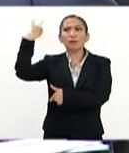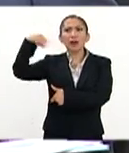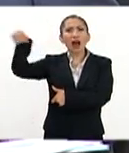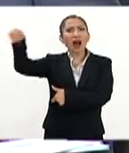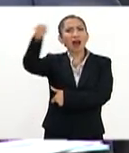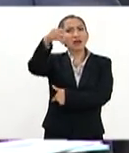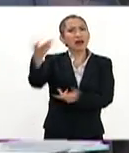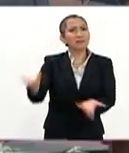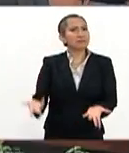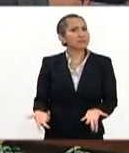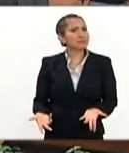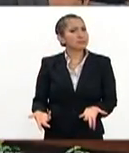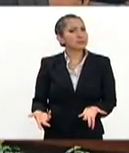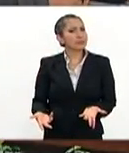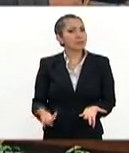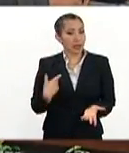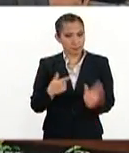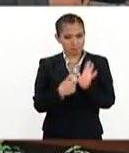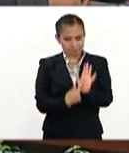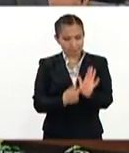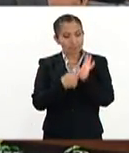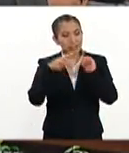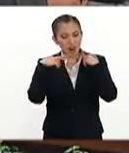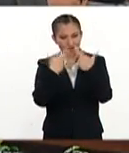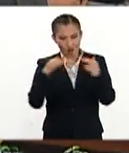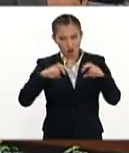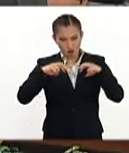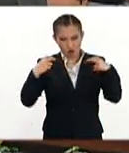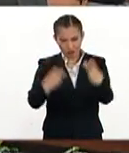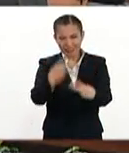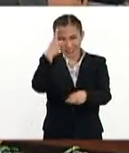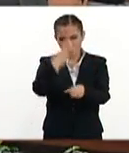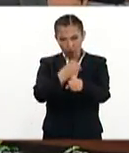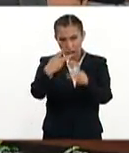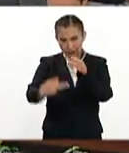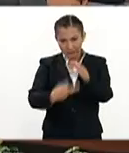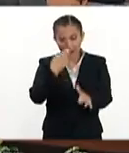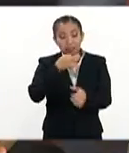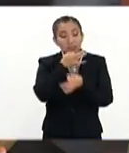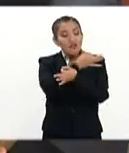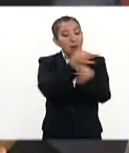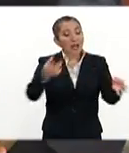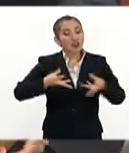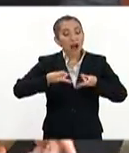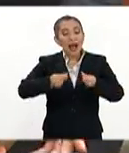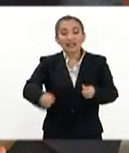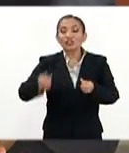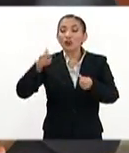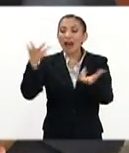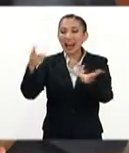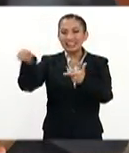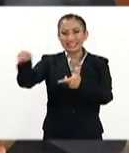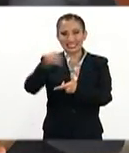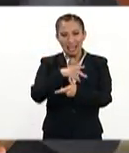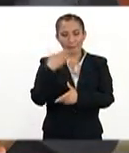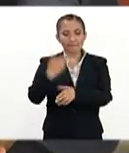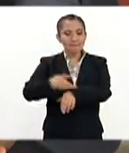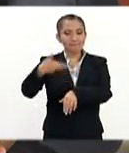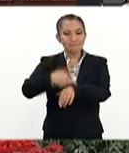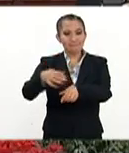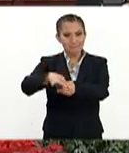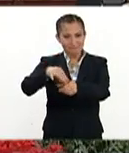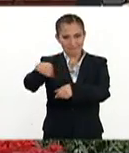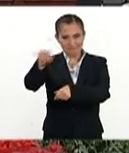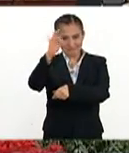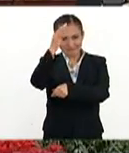en su precampaña. Al presentar en sesión ordinaria por segunda ocasión el informe de ingresos y gastos del proceso